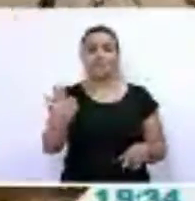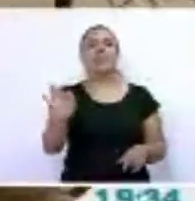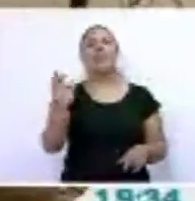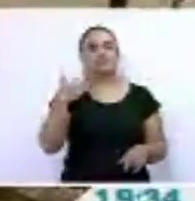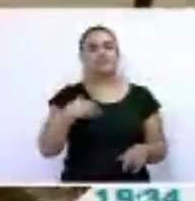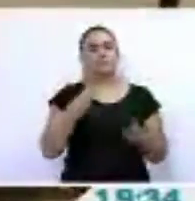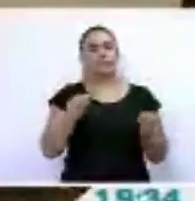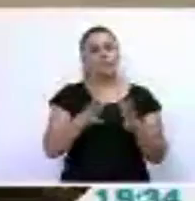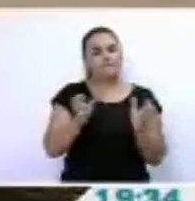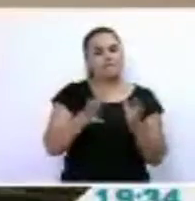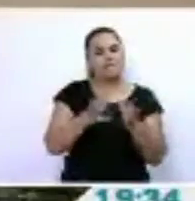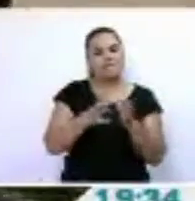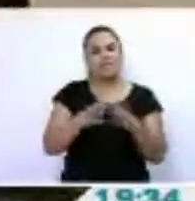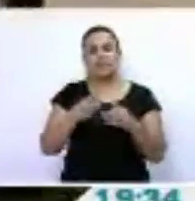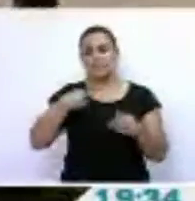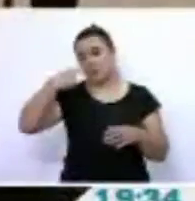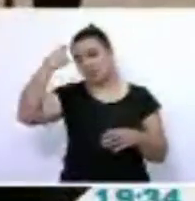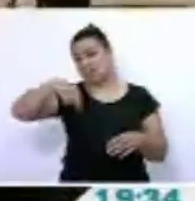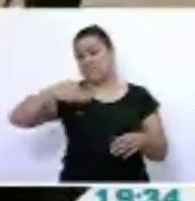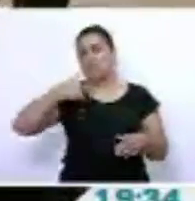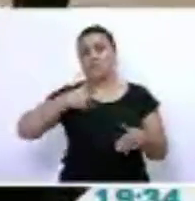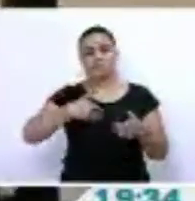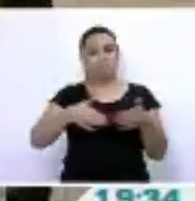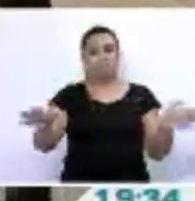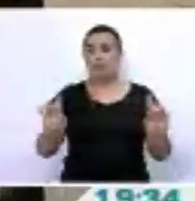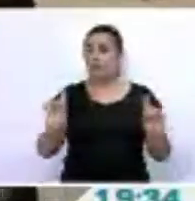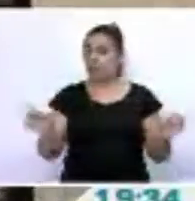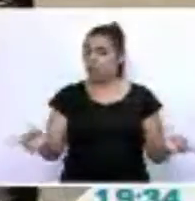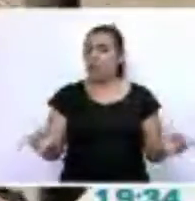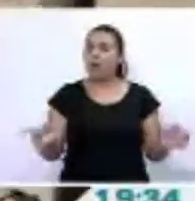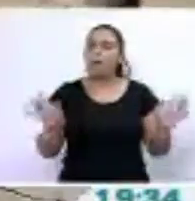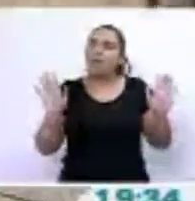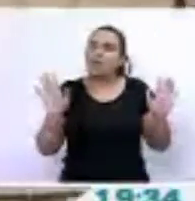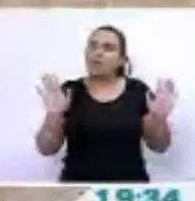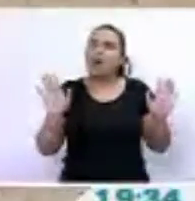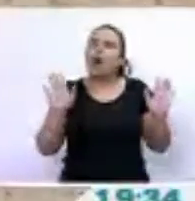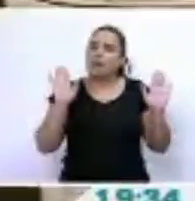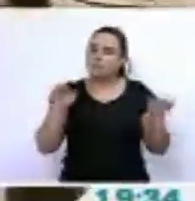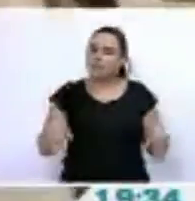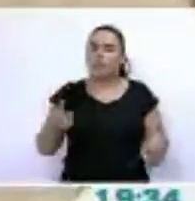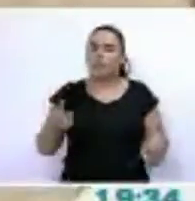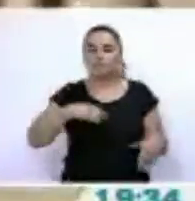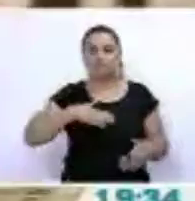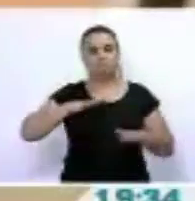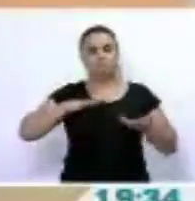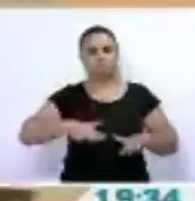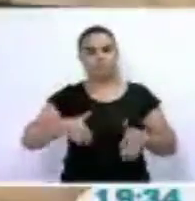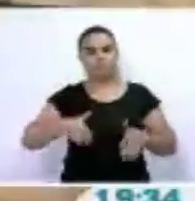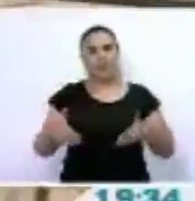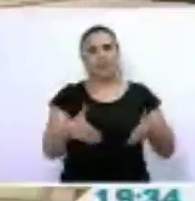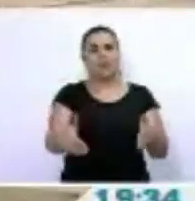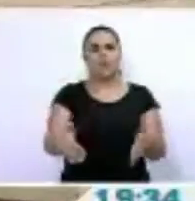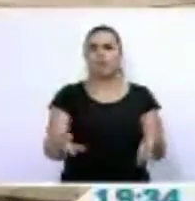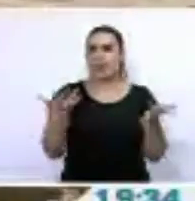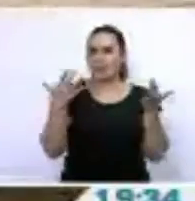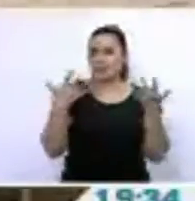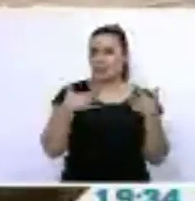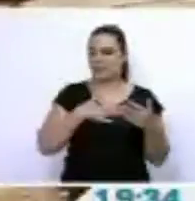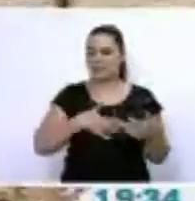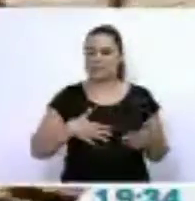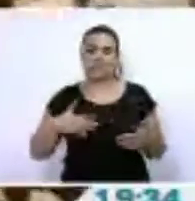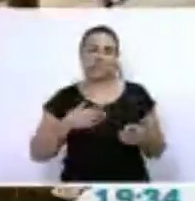muchas ganas, sabemos que no se van a abrir las compuertas, pero al fin y al cabo estamos aquí en un río, fresquitas.